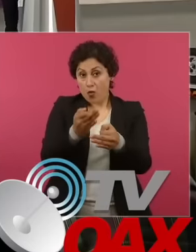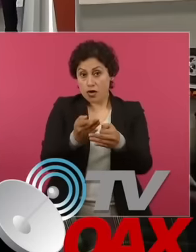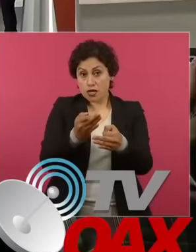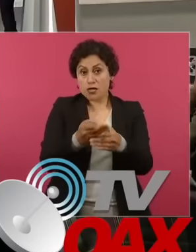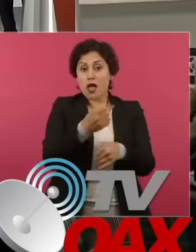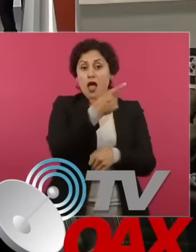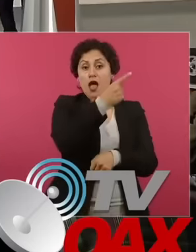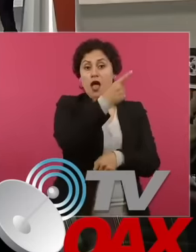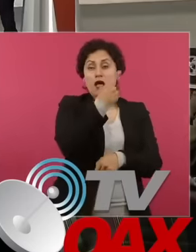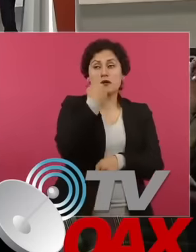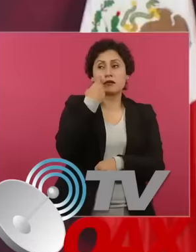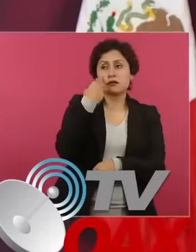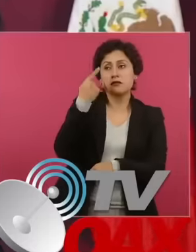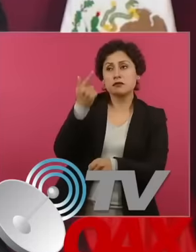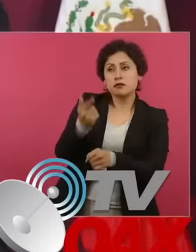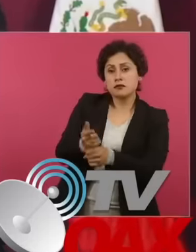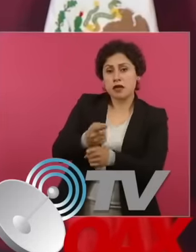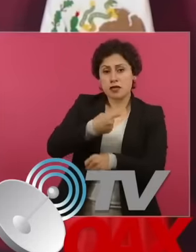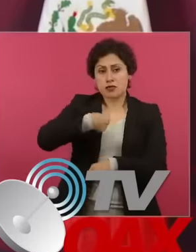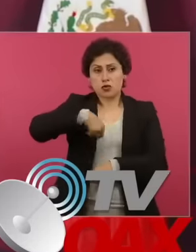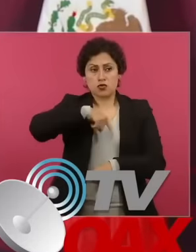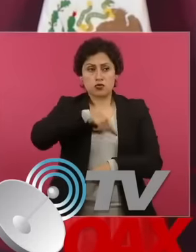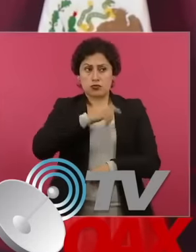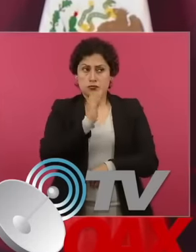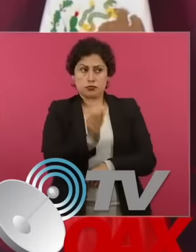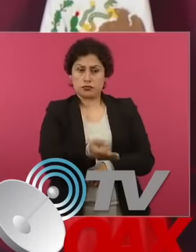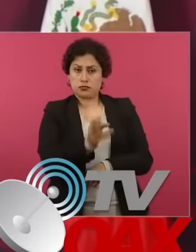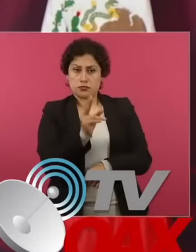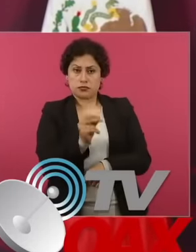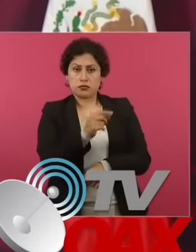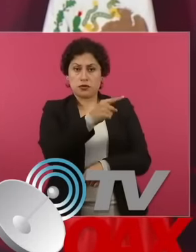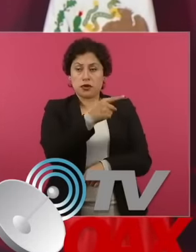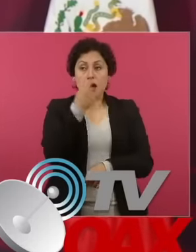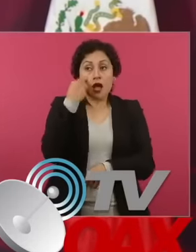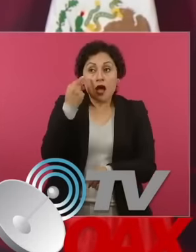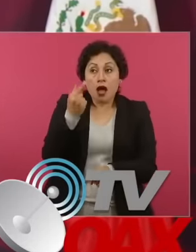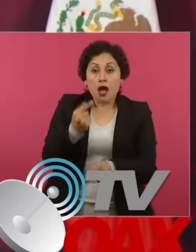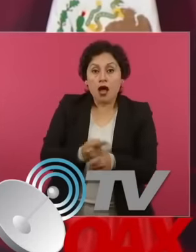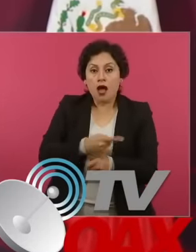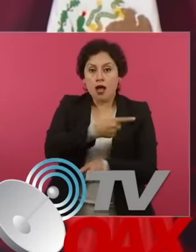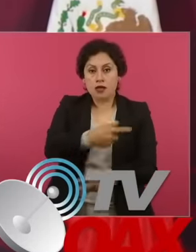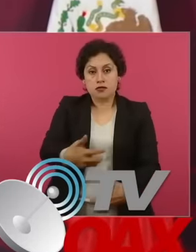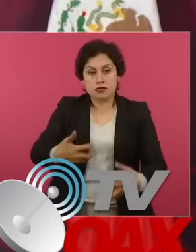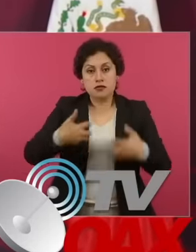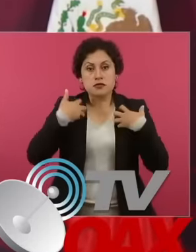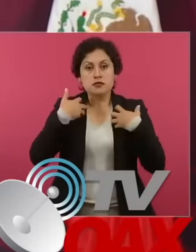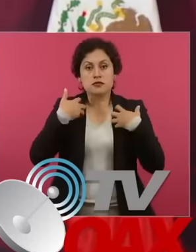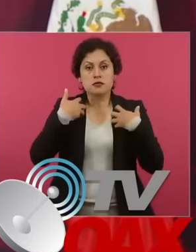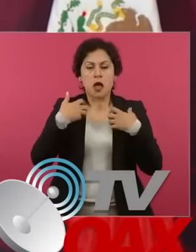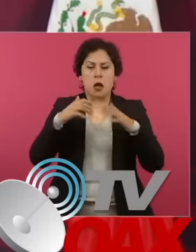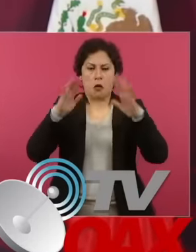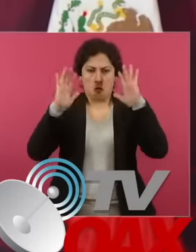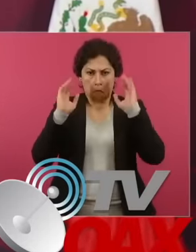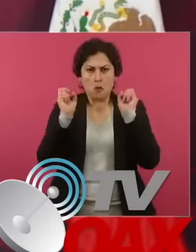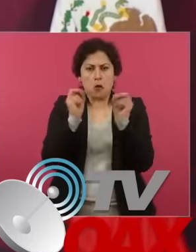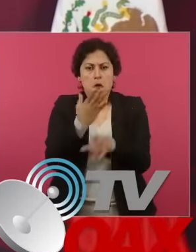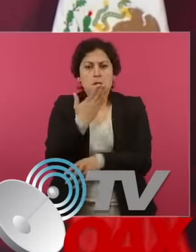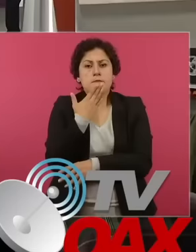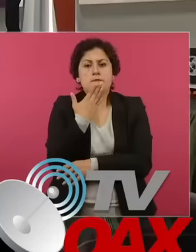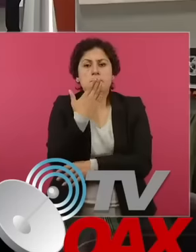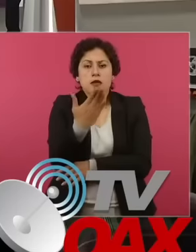impugnando un decreto nuestro para que no utilicemos ese maíz en el consumo humano,